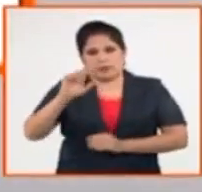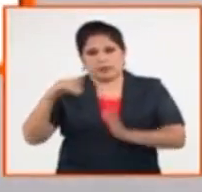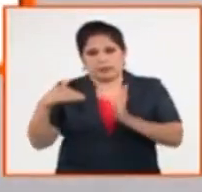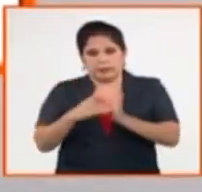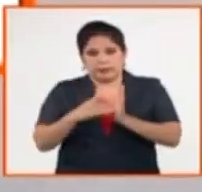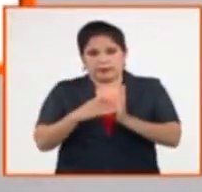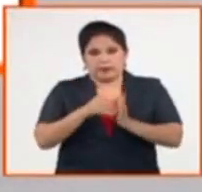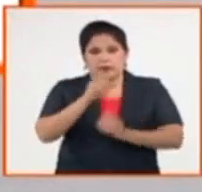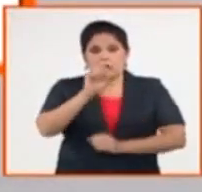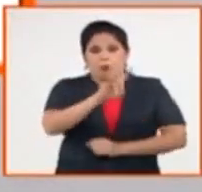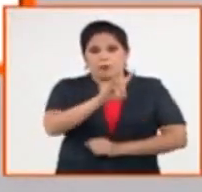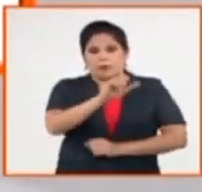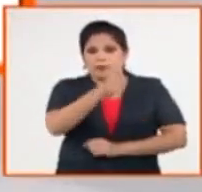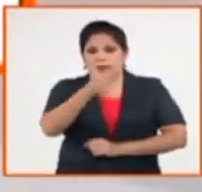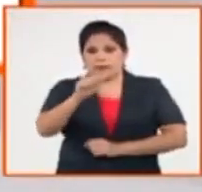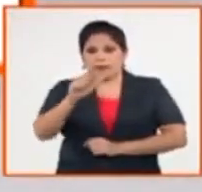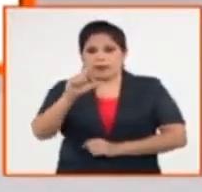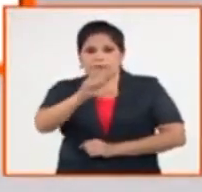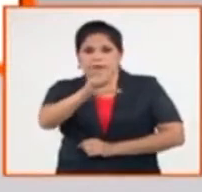19.387.910 dosis de vacuna.